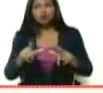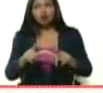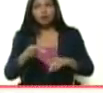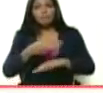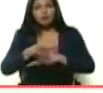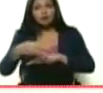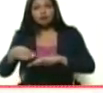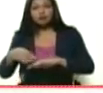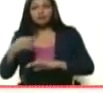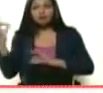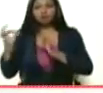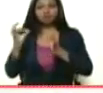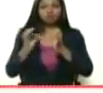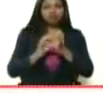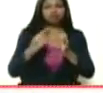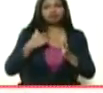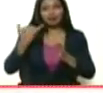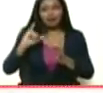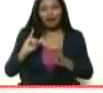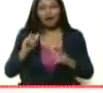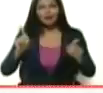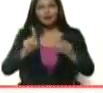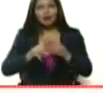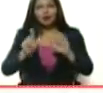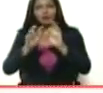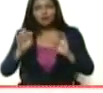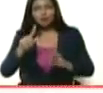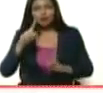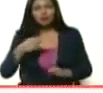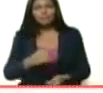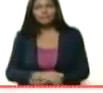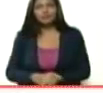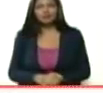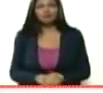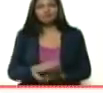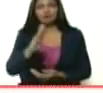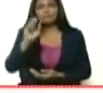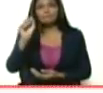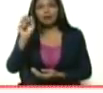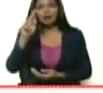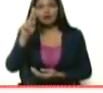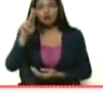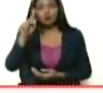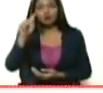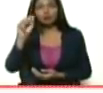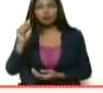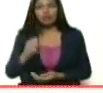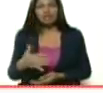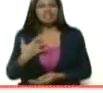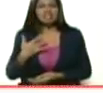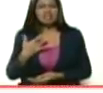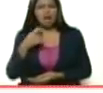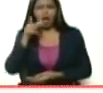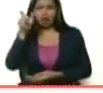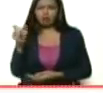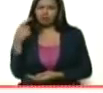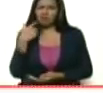de transmisión comunitaria, como es el caso del municipio Baruta. Los síntomas que